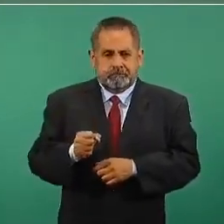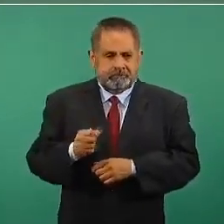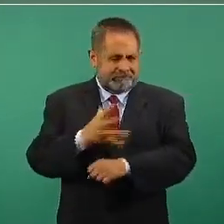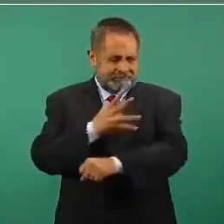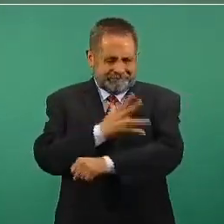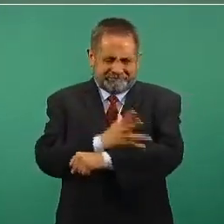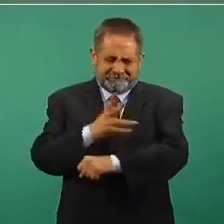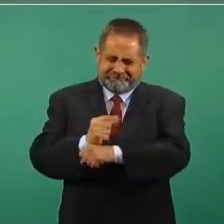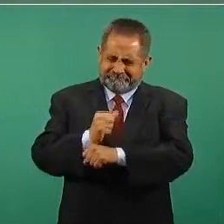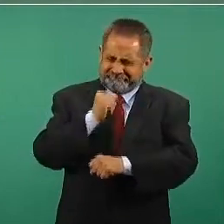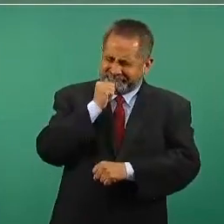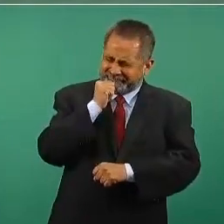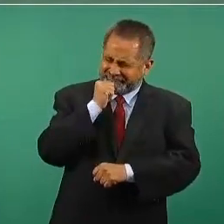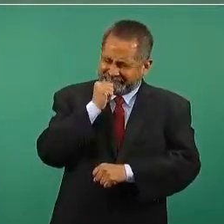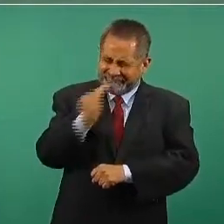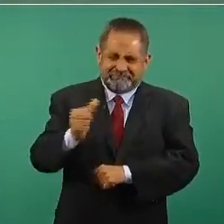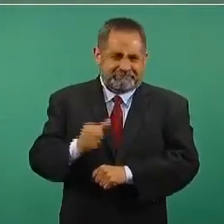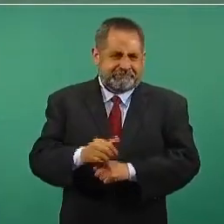incorruptible.